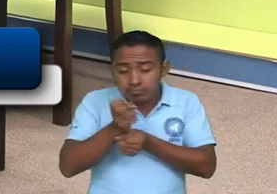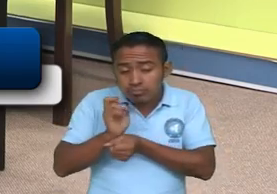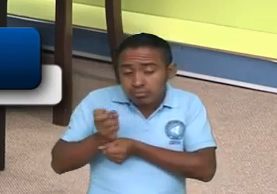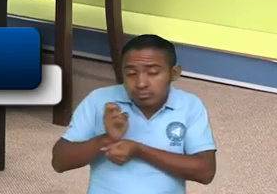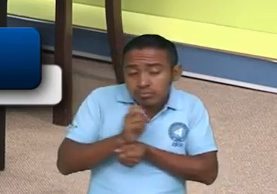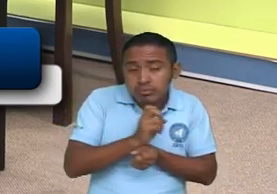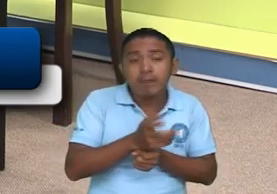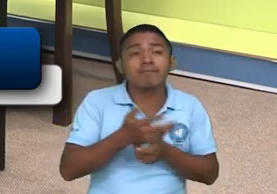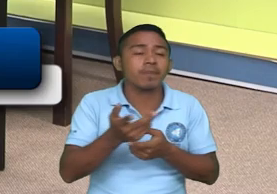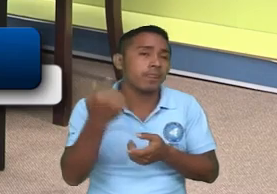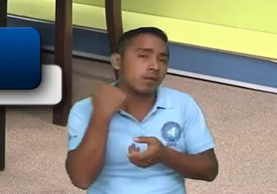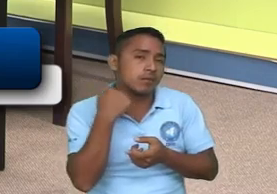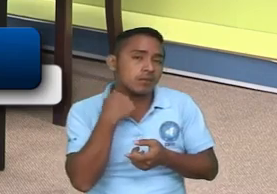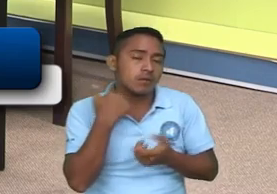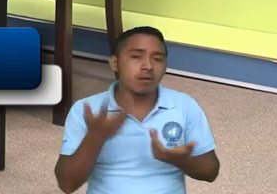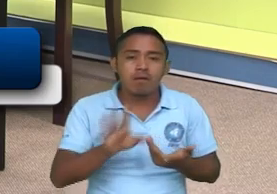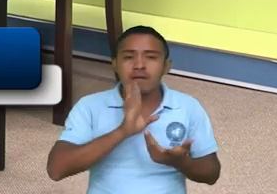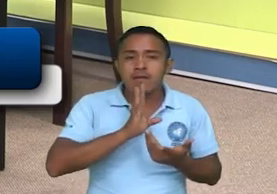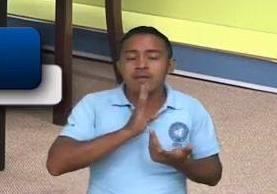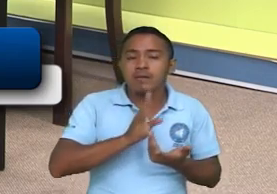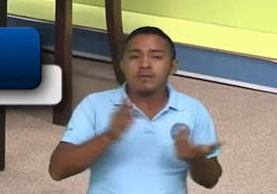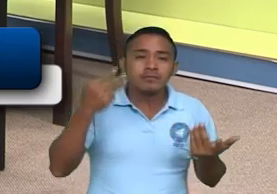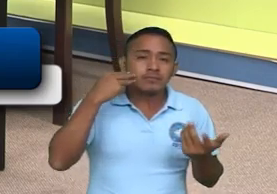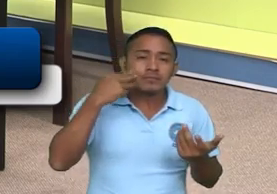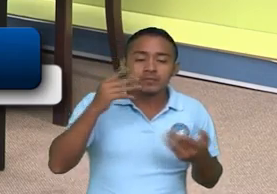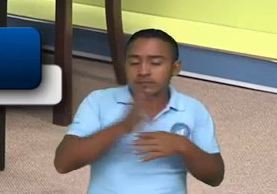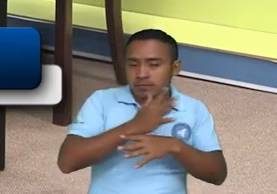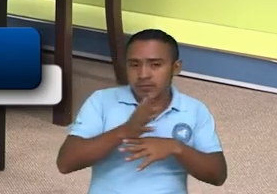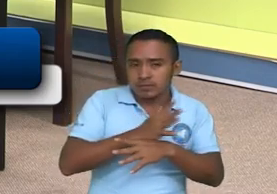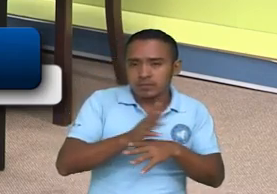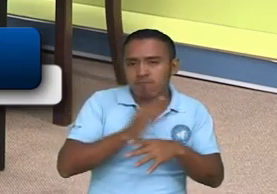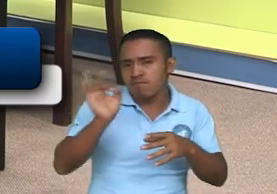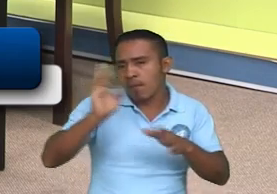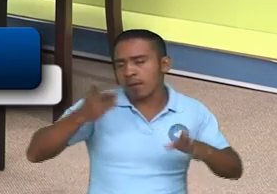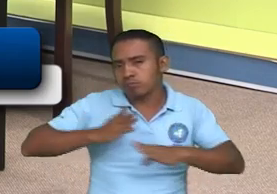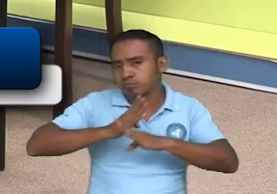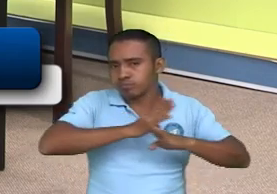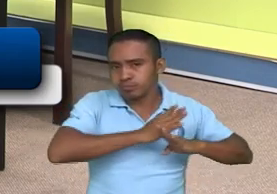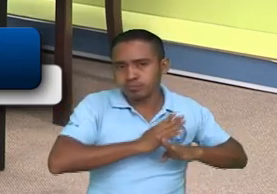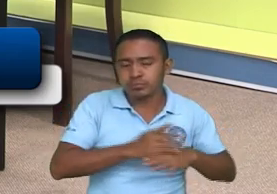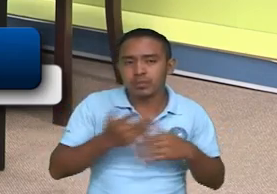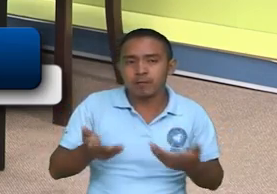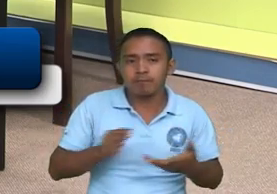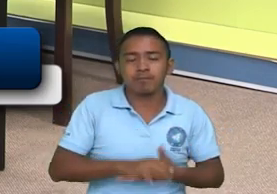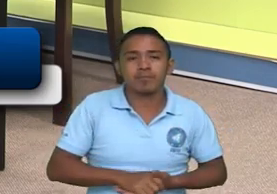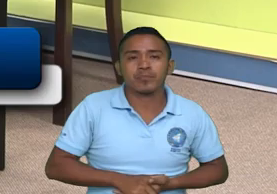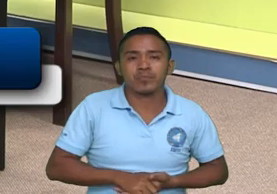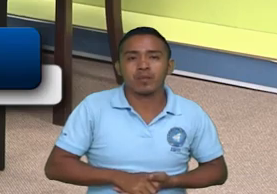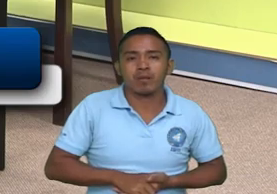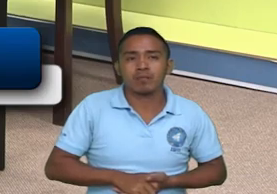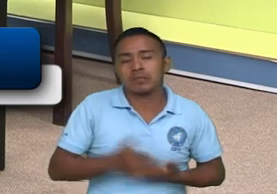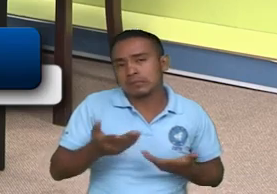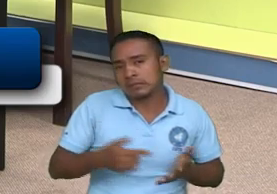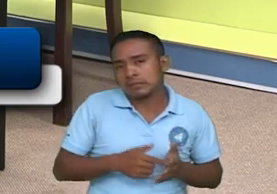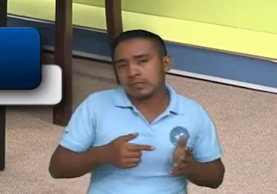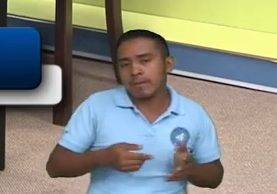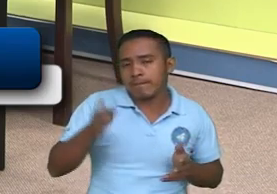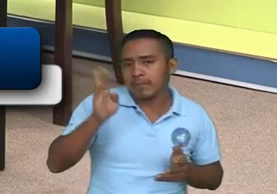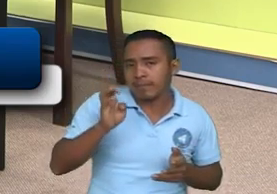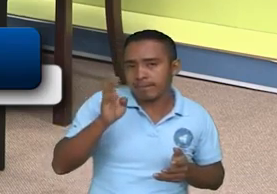unidades de salud, se les brinda una consejería acerca de lactancia materna, acerca de los cuidados de los bebés, los cuidados adecuados del